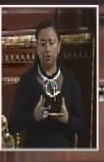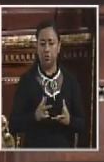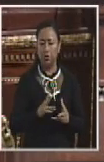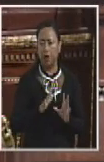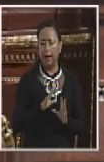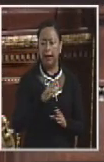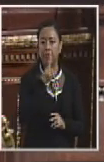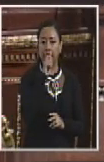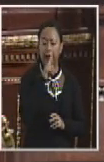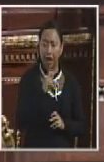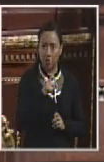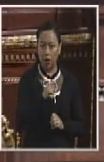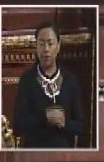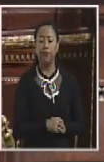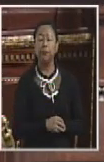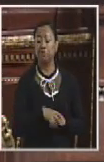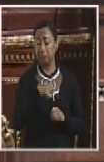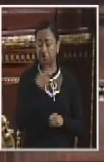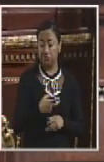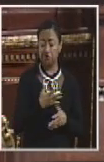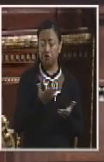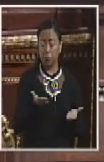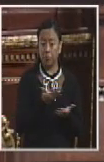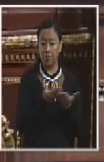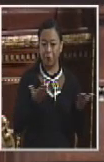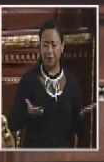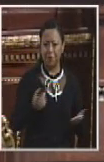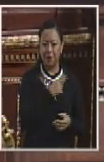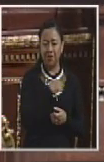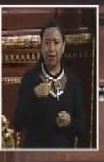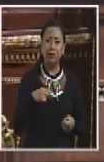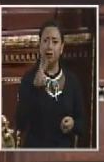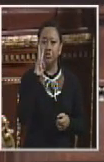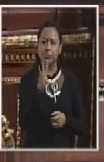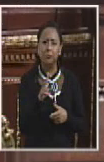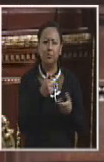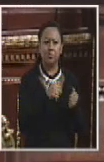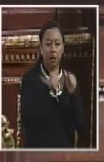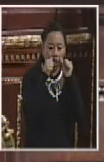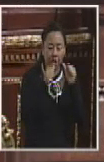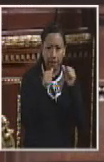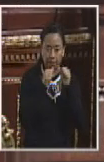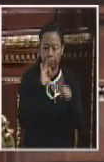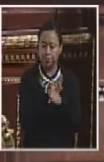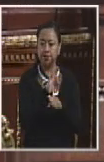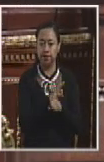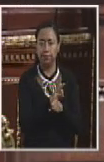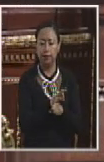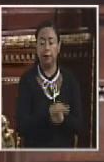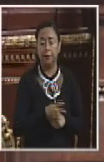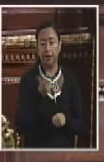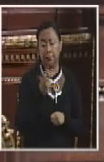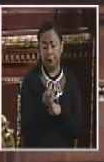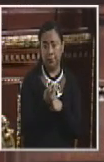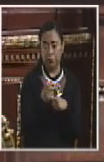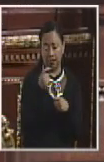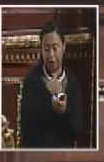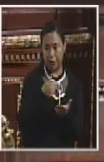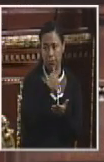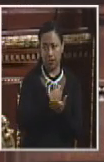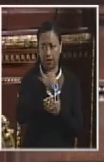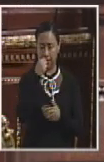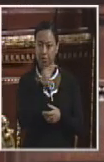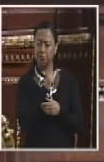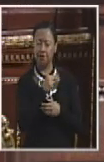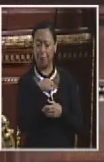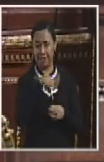para no perder la esencia de la ciudad y atender la protección de lo que nos queda de nuestro patrimonio hídrico y lacustre en el suelo urbano de la ciudad,